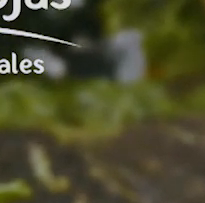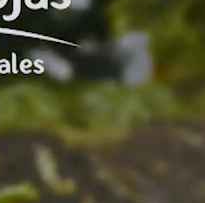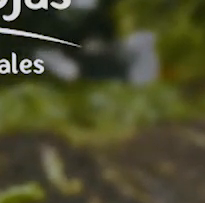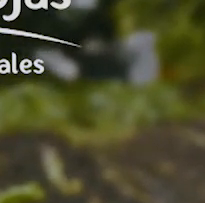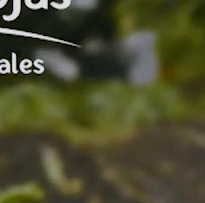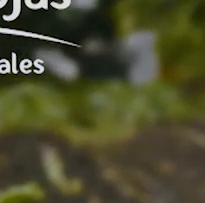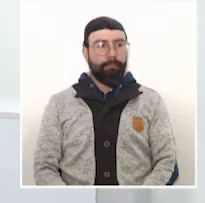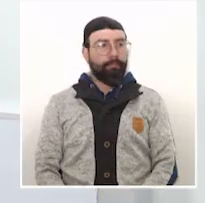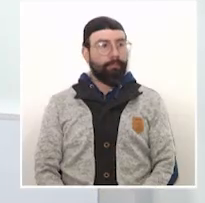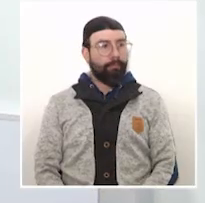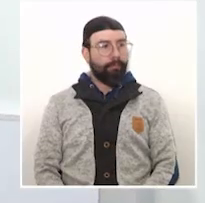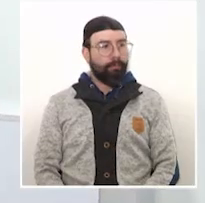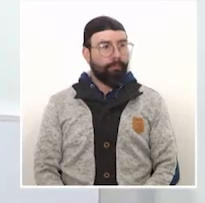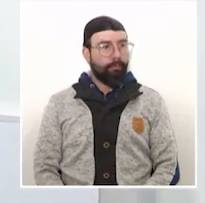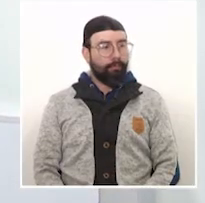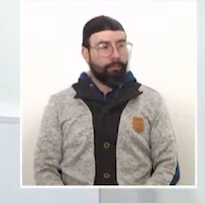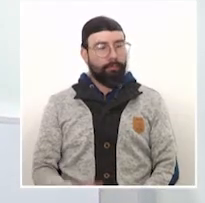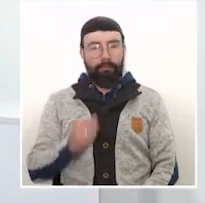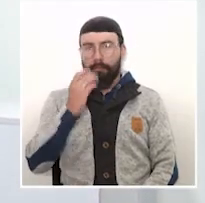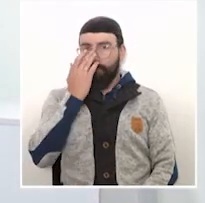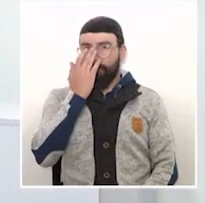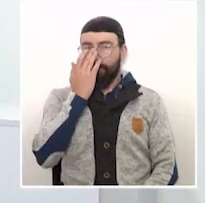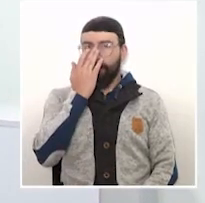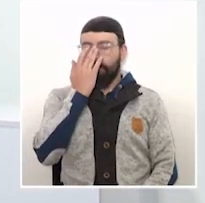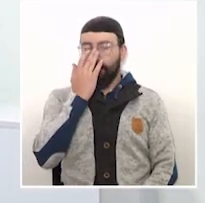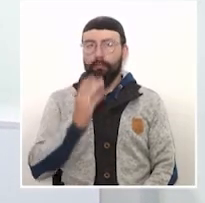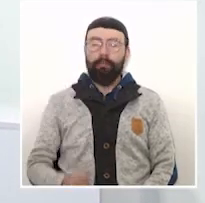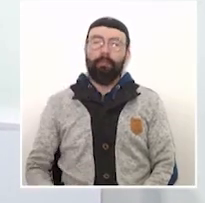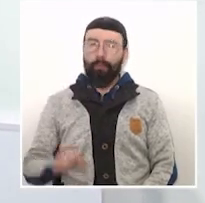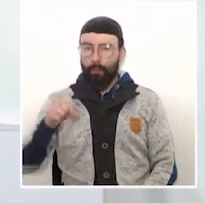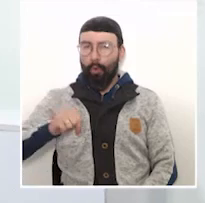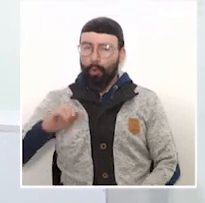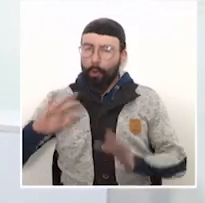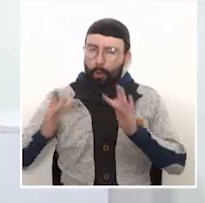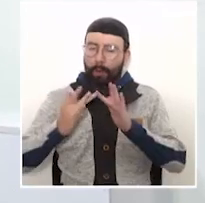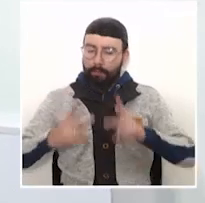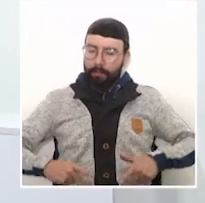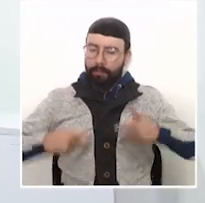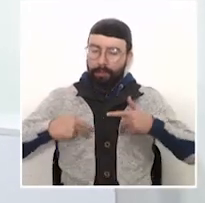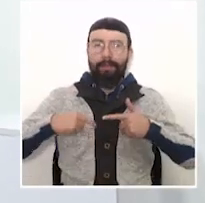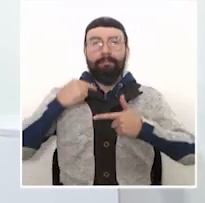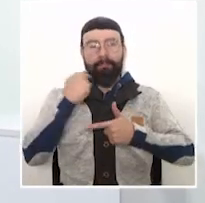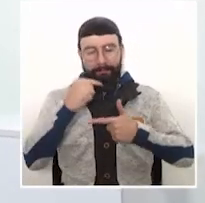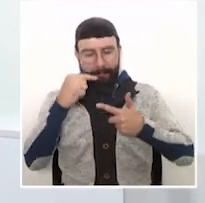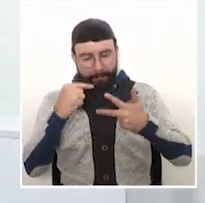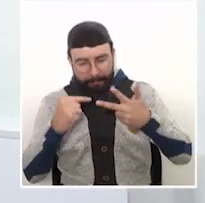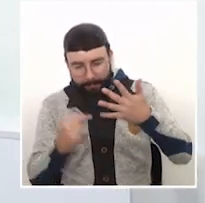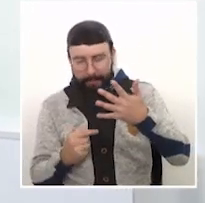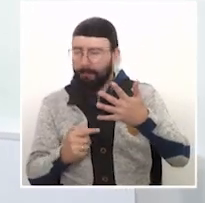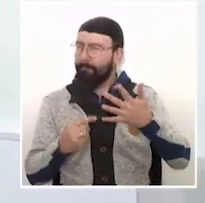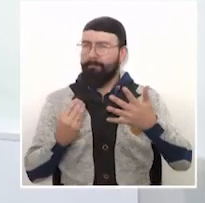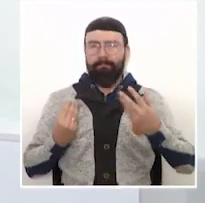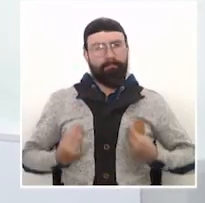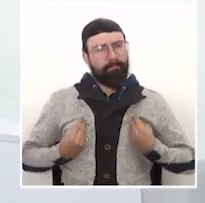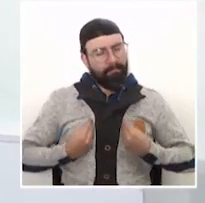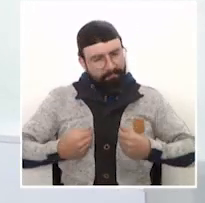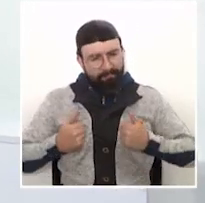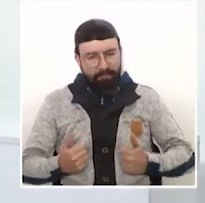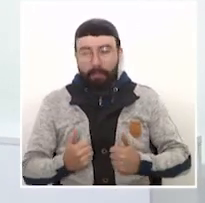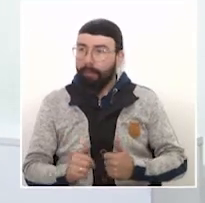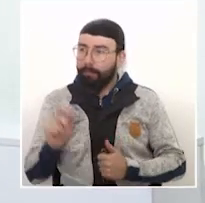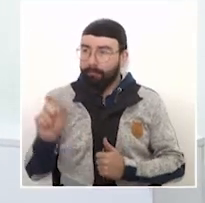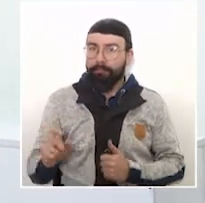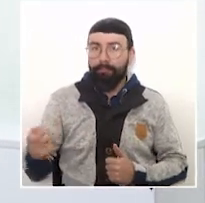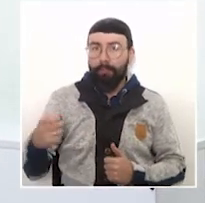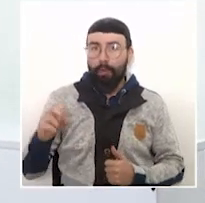más saludable. Y hoy en Conexión Vital hemos hablado acerca de los cinco pilares del buen vivir con Gonzalo